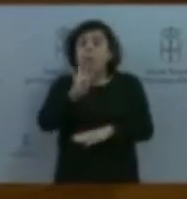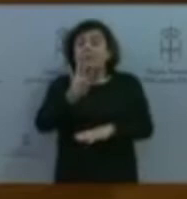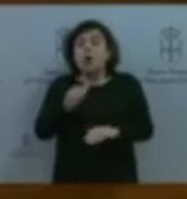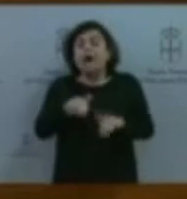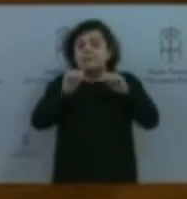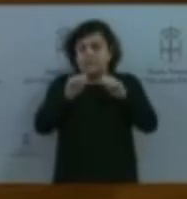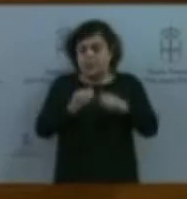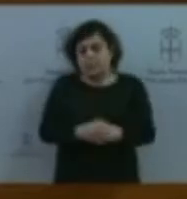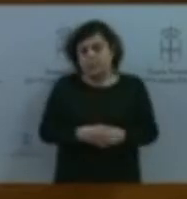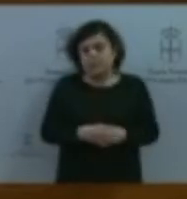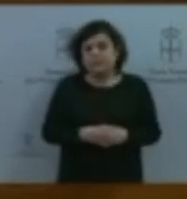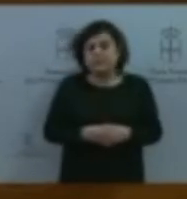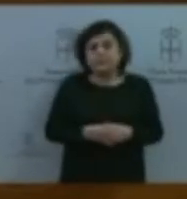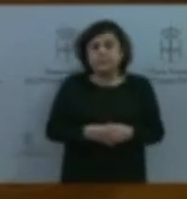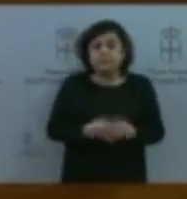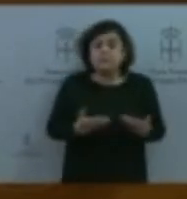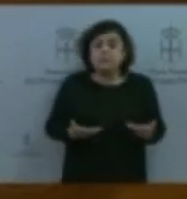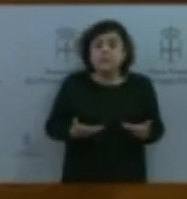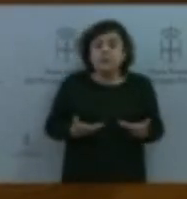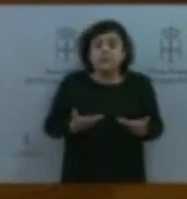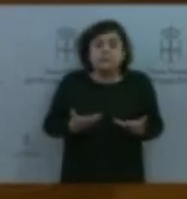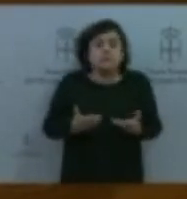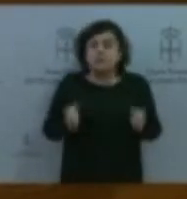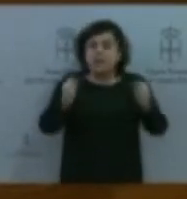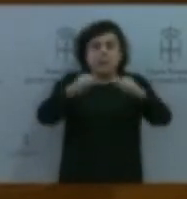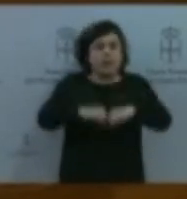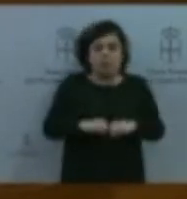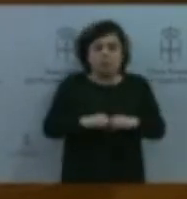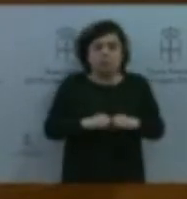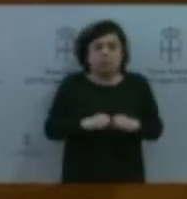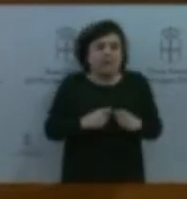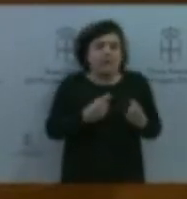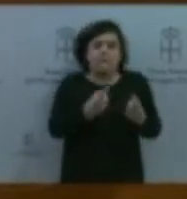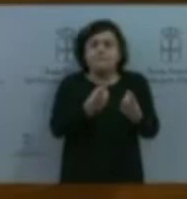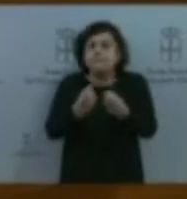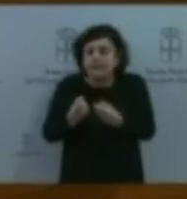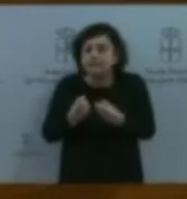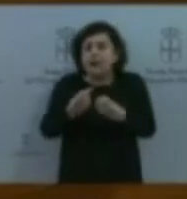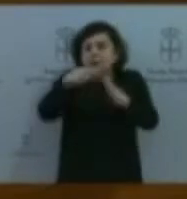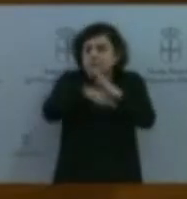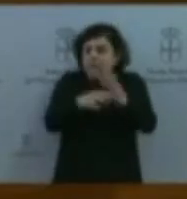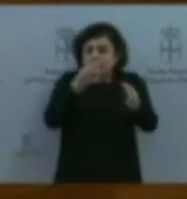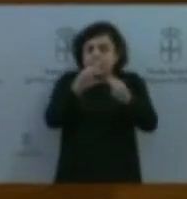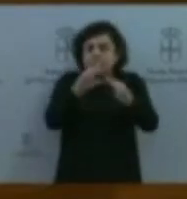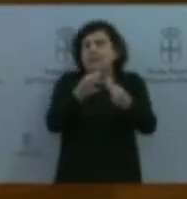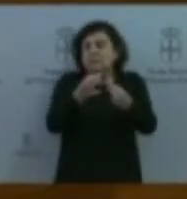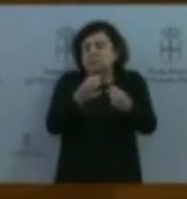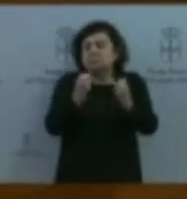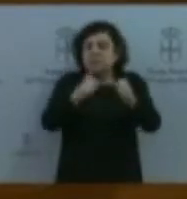Estamos prácticamente de acuerdo, nos falta concreción, pero bueno, estamos de acuerdo y yo creo que es un debate transversal en esta Cámara sobre la situación de la sanidad